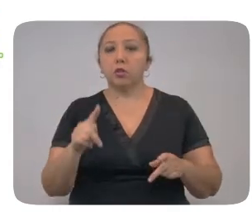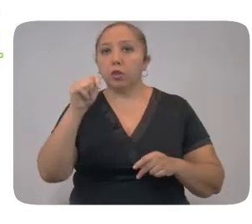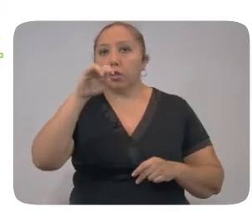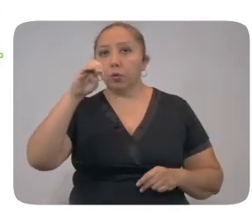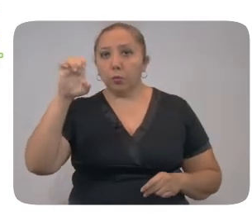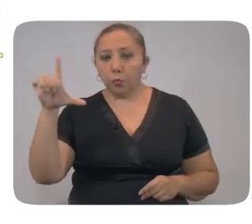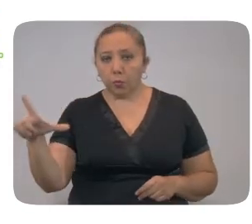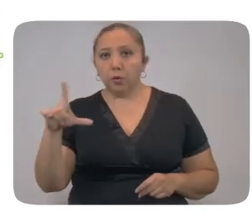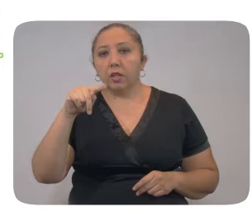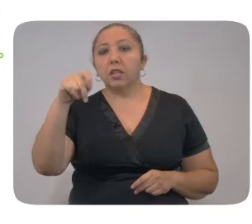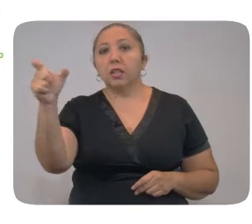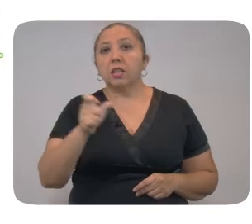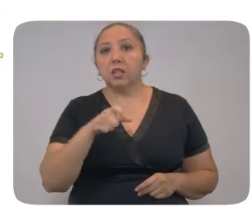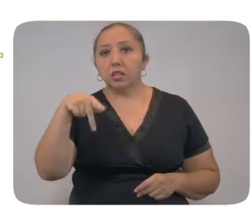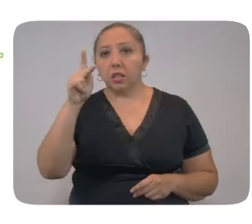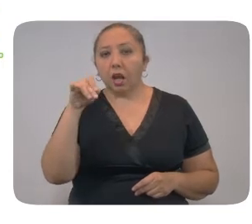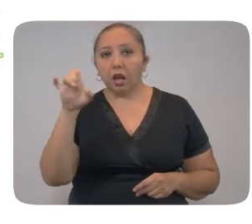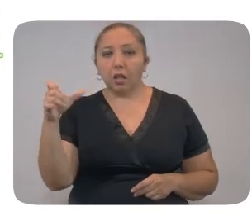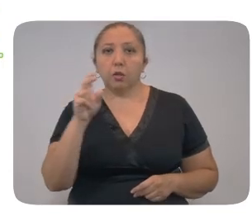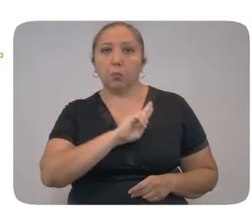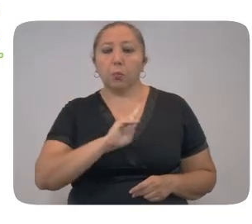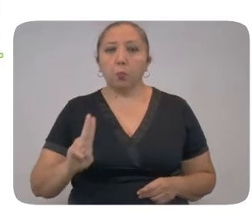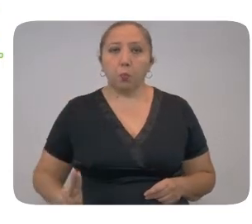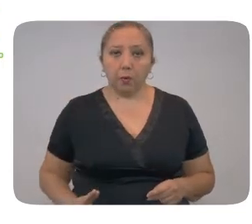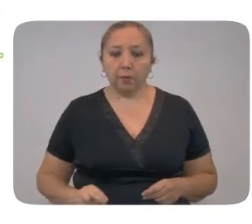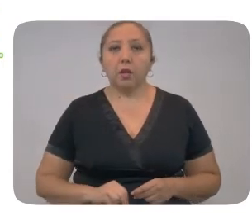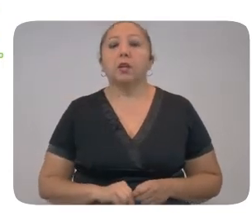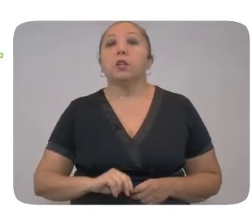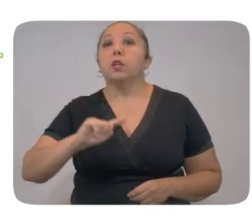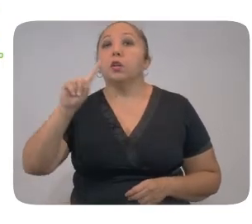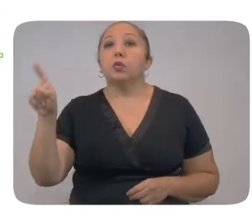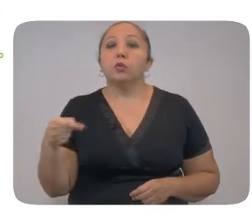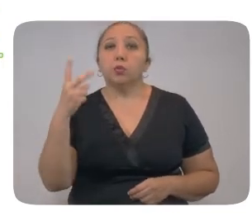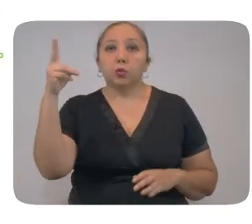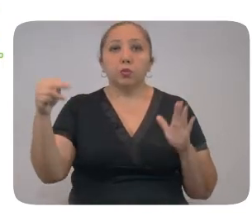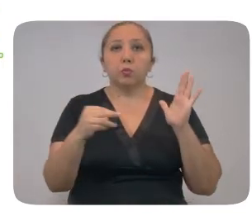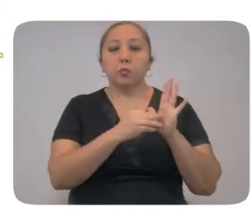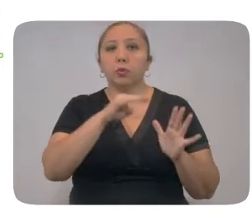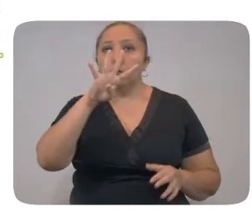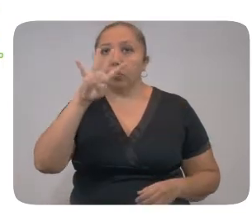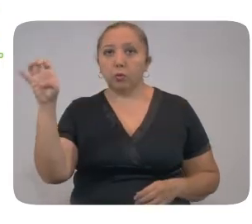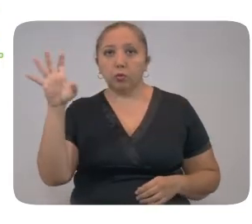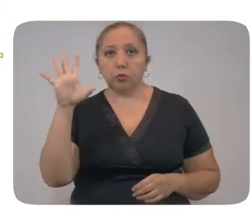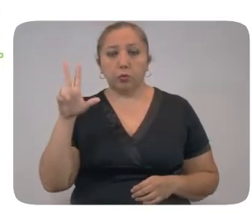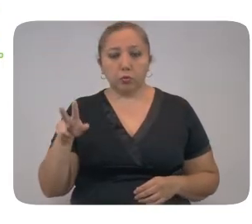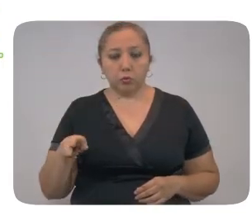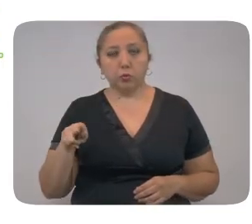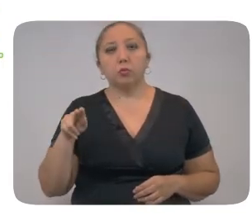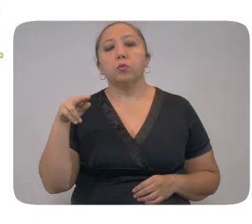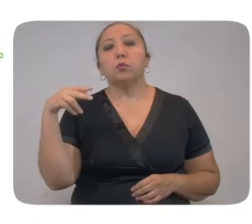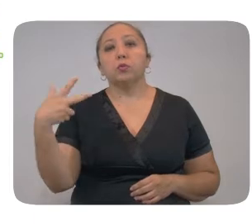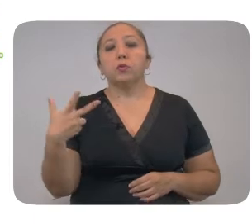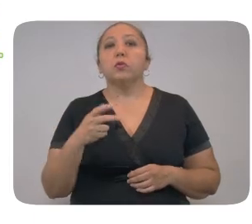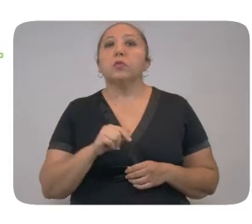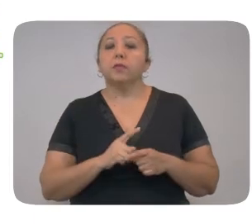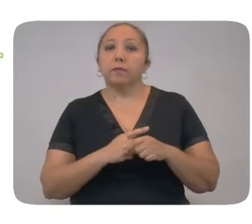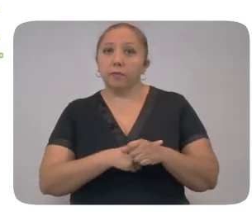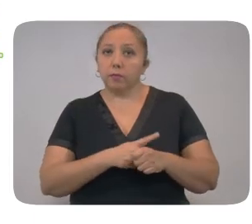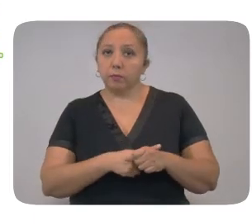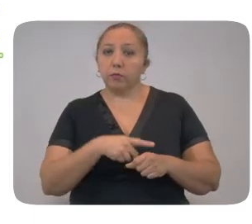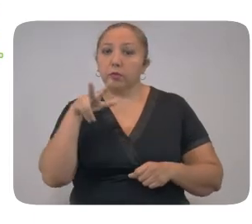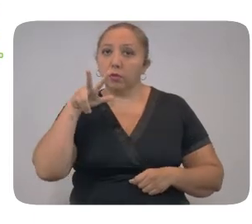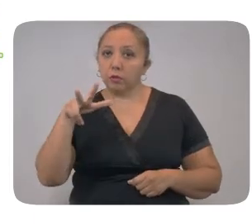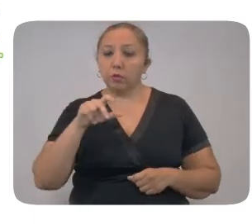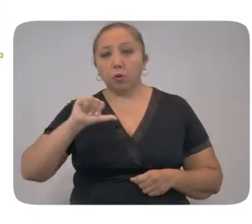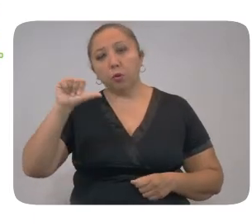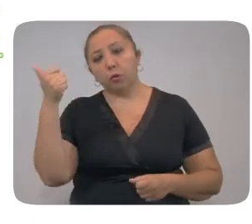Ticul, Chiscacalcupul y Umam. En total, ya son 2,488 casos positivos, 18 de los